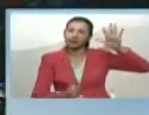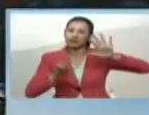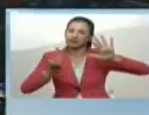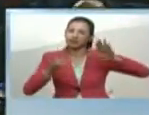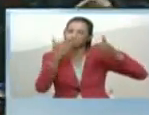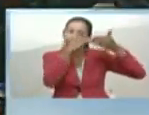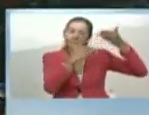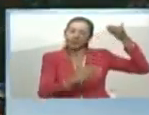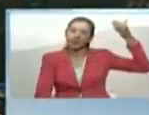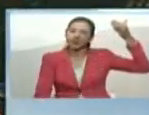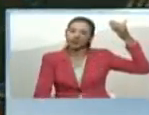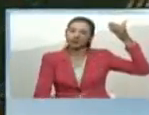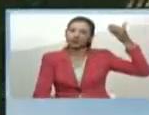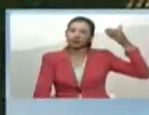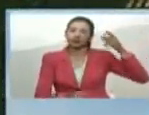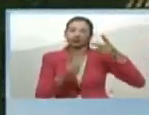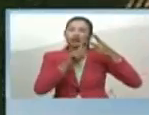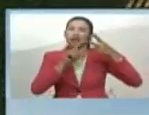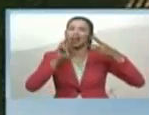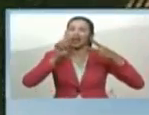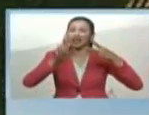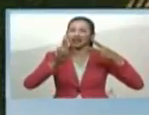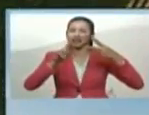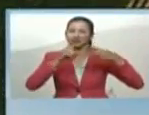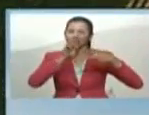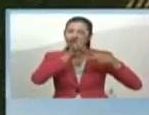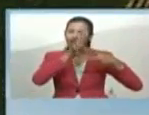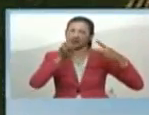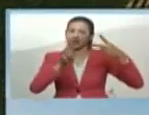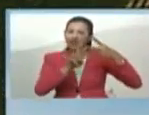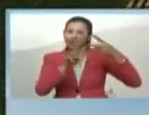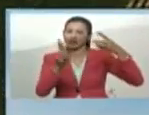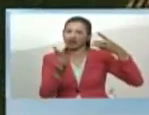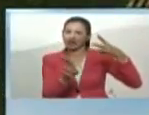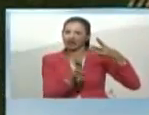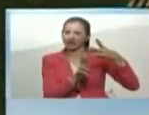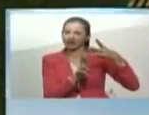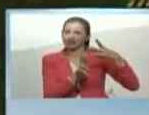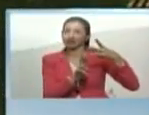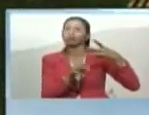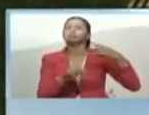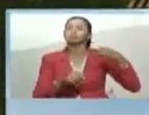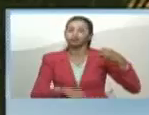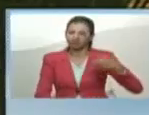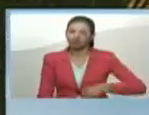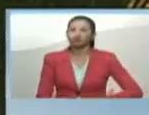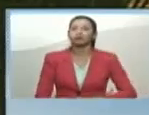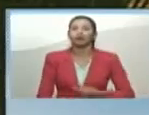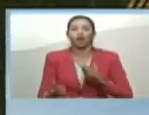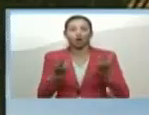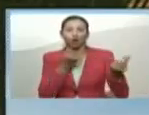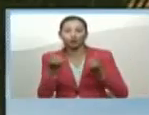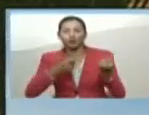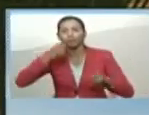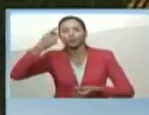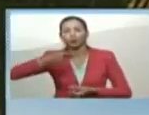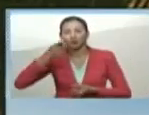rectificación También agregan un conjunto de puntos y propuestas en lo económico en lo